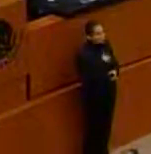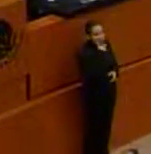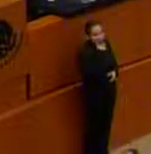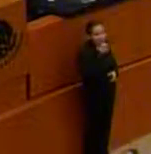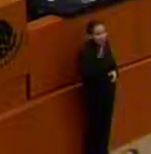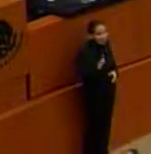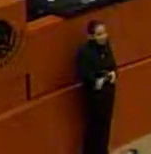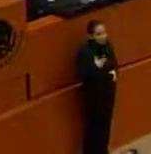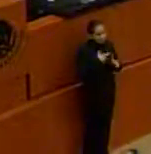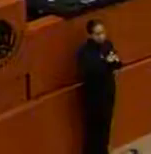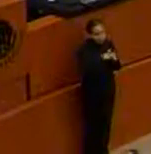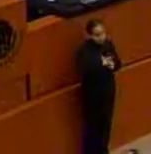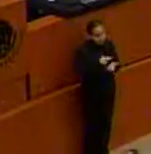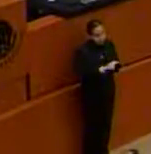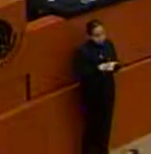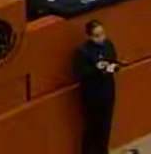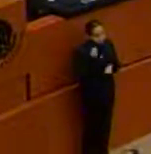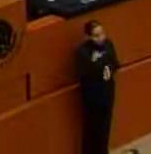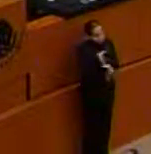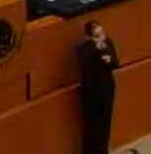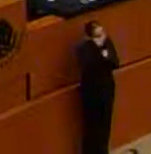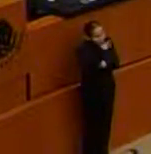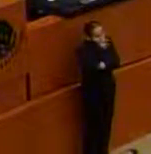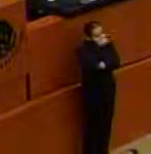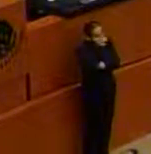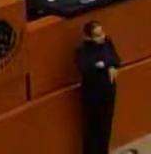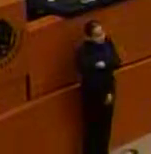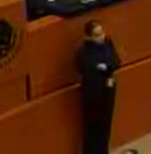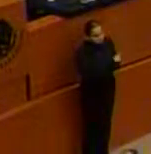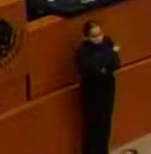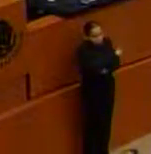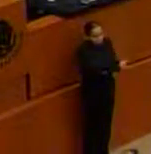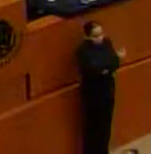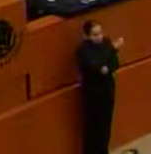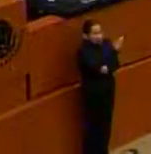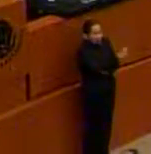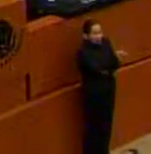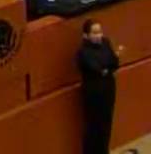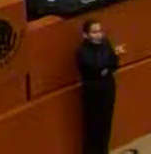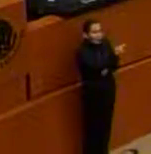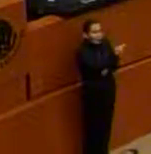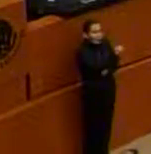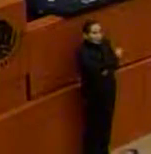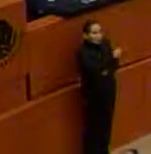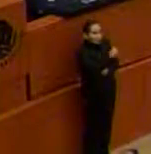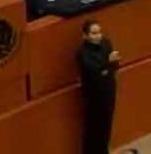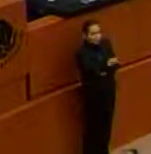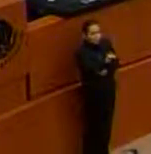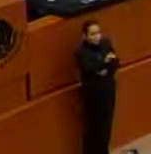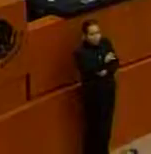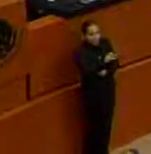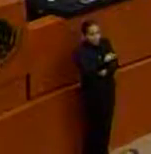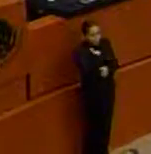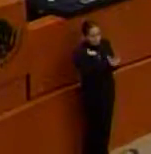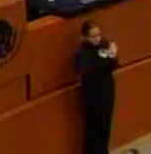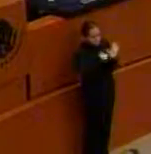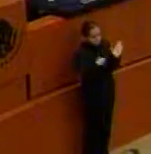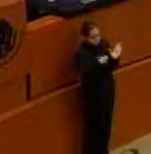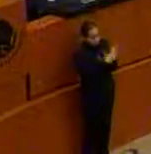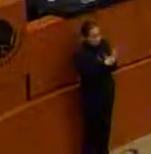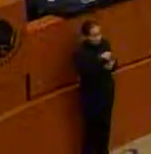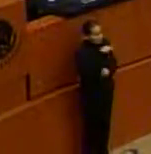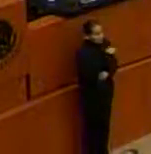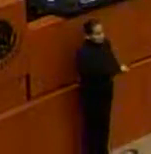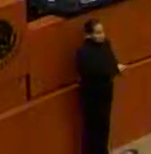en el Reino Unido, el Partido Verde ha adoptado el concepto de ingreso ciudadano como principio básico de su plataforma electoral.